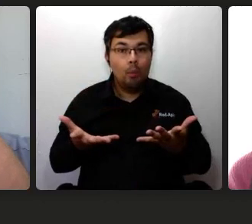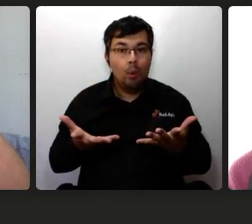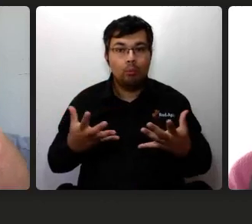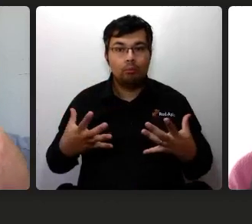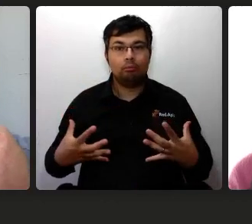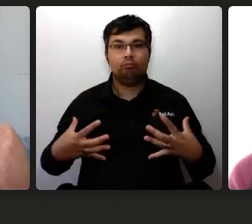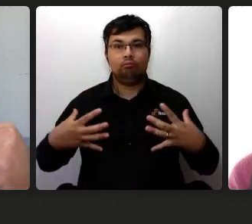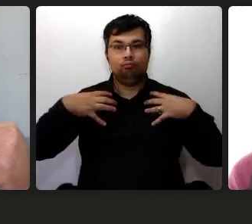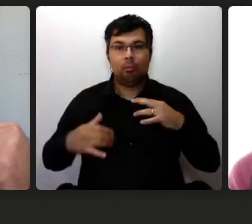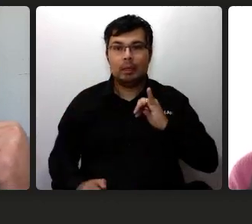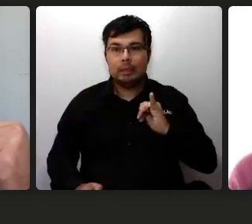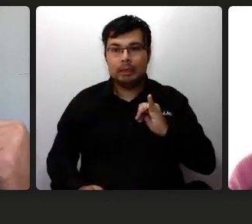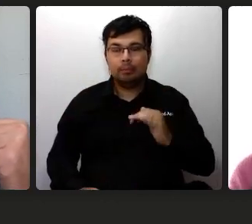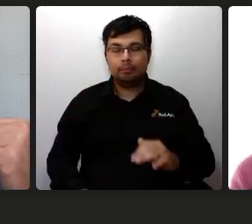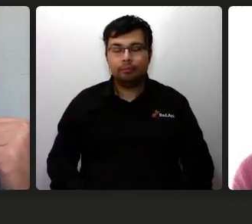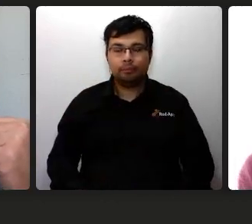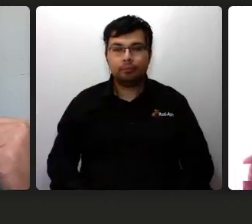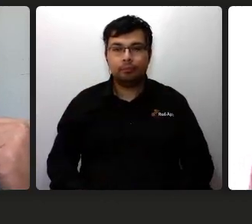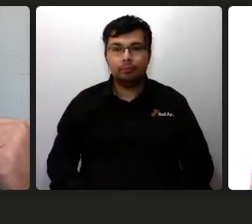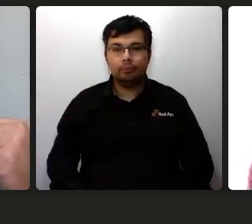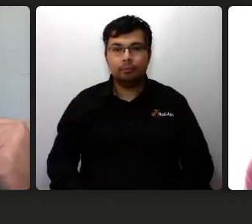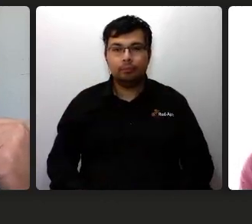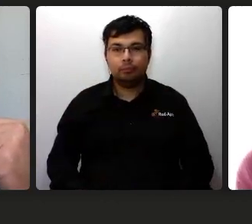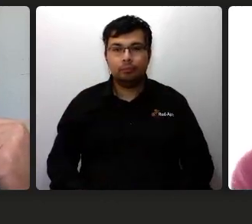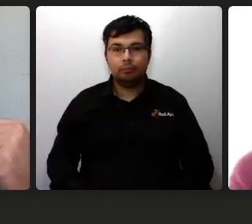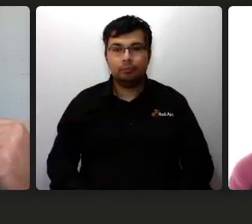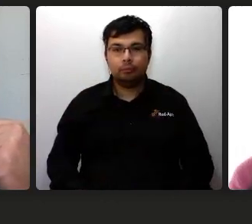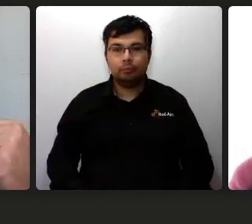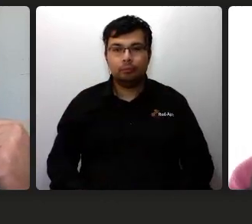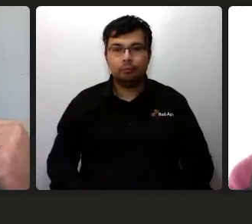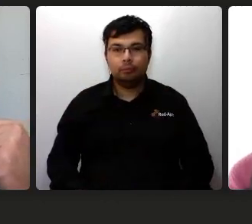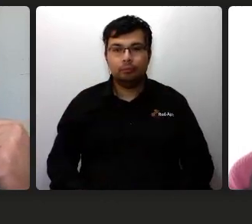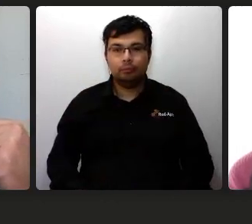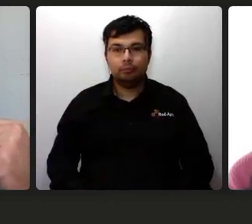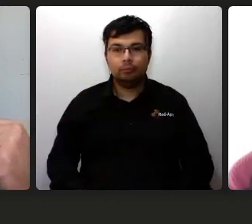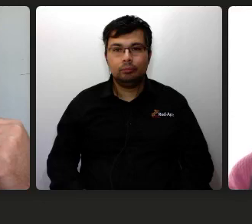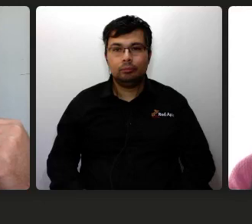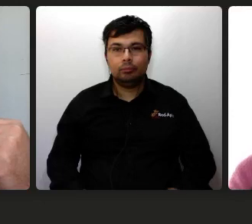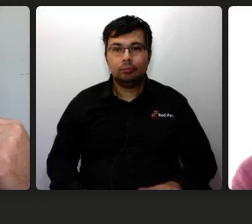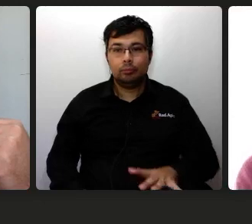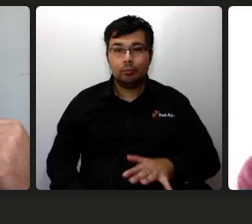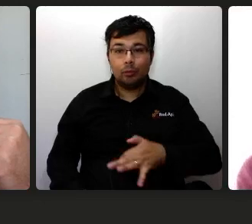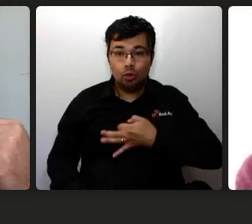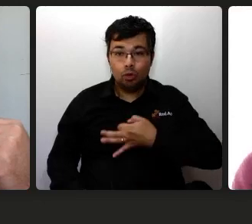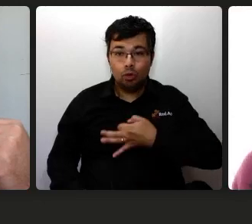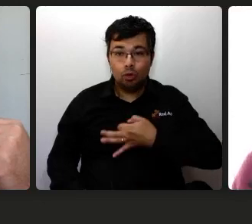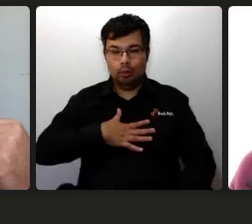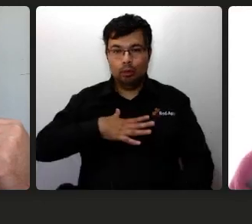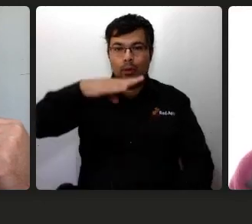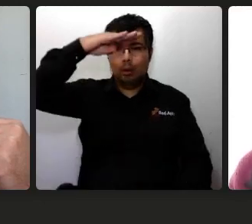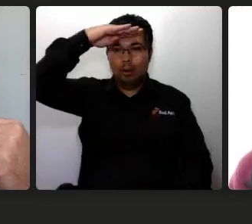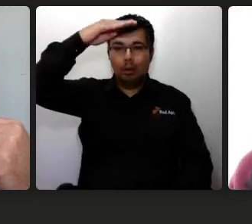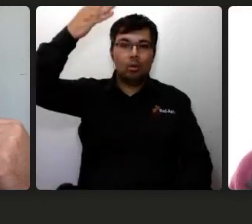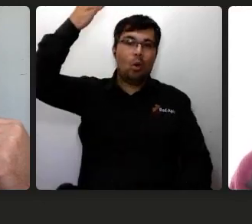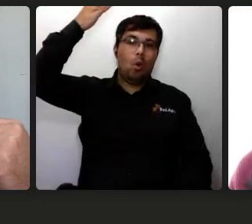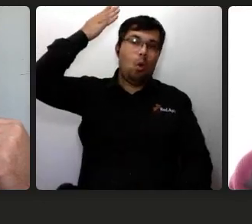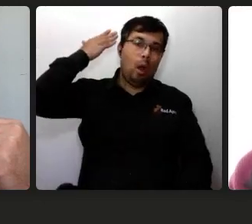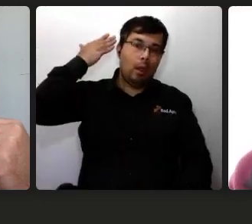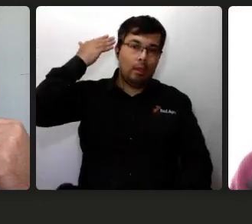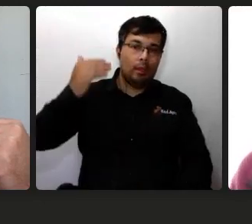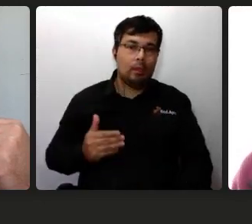Sí, bueno, ahí yo creo que aquí, y esto lo voy a decir por experiencia propia, yo tuve un emprendimiento y la